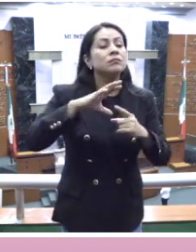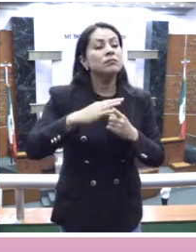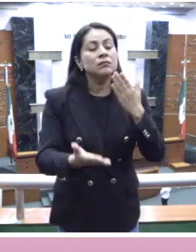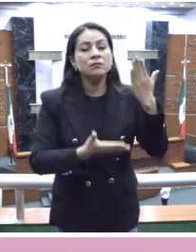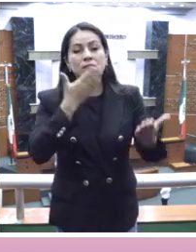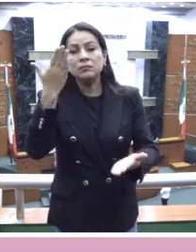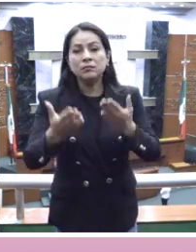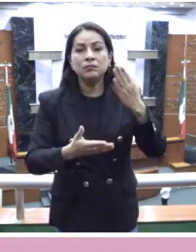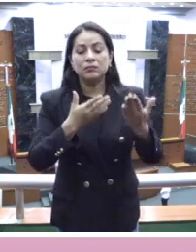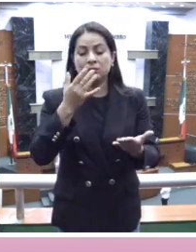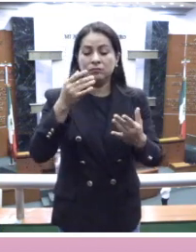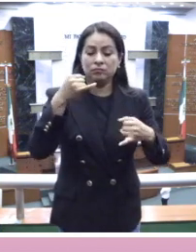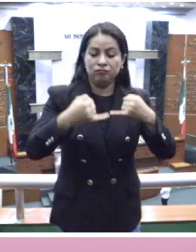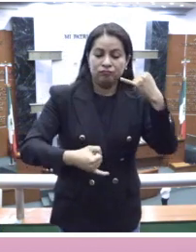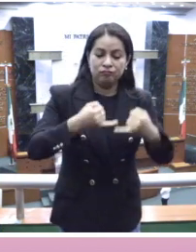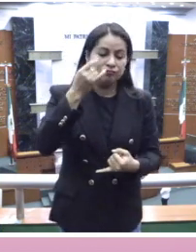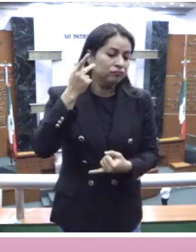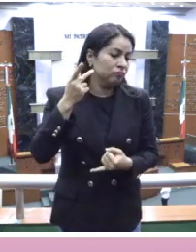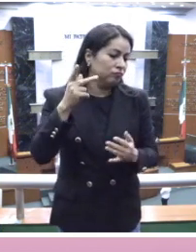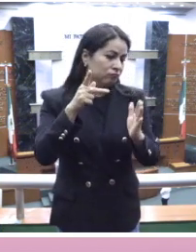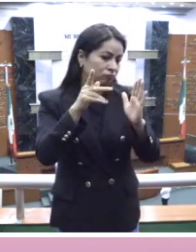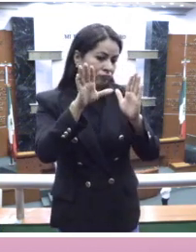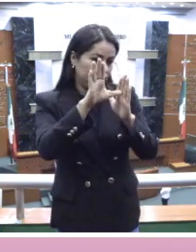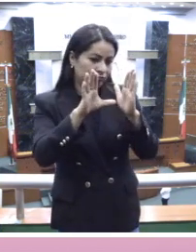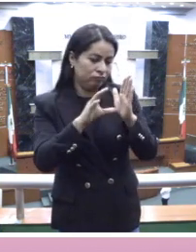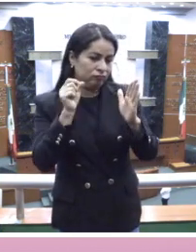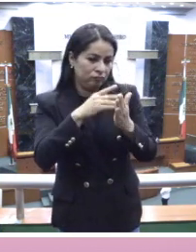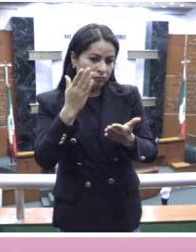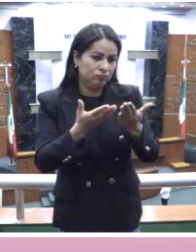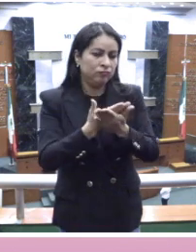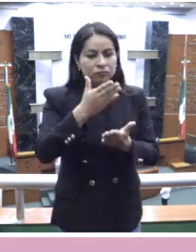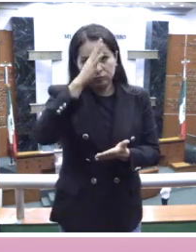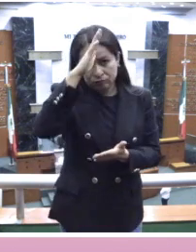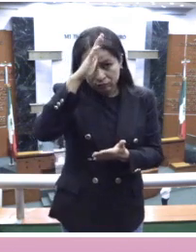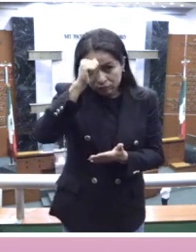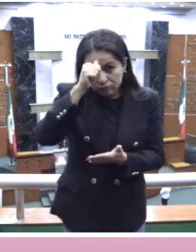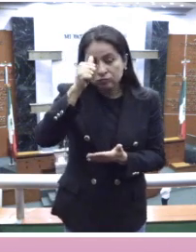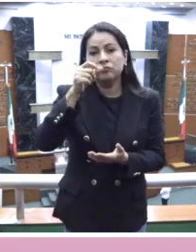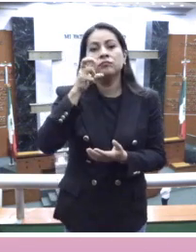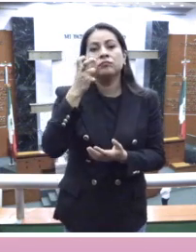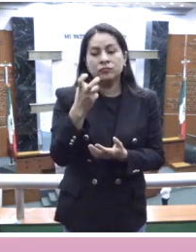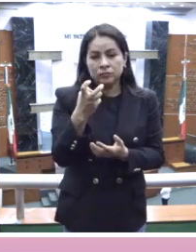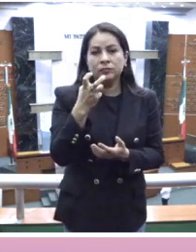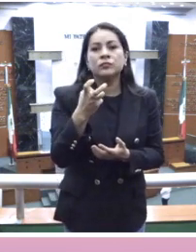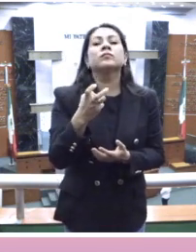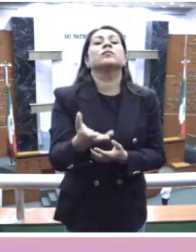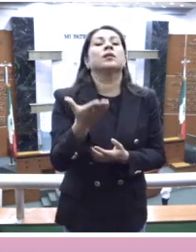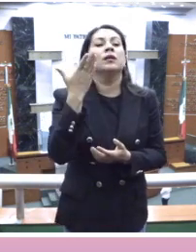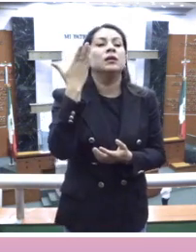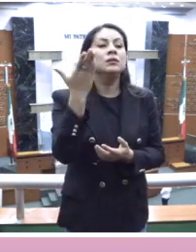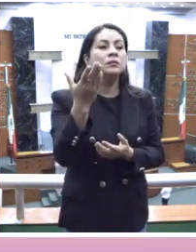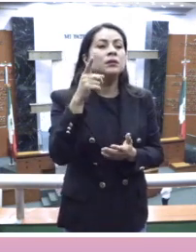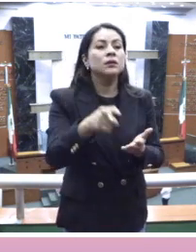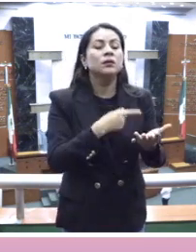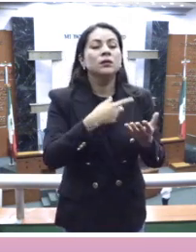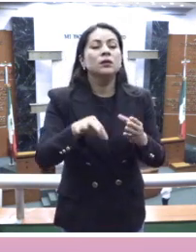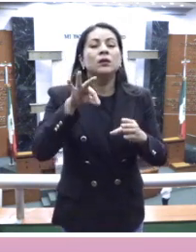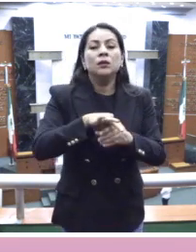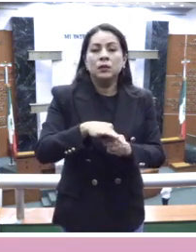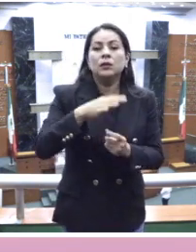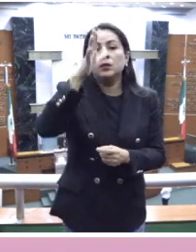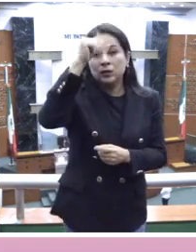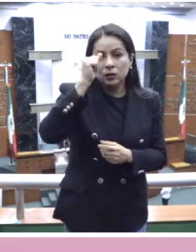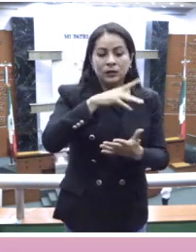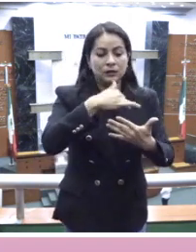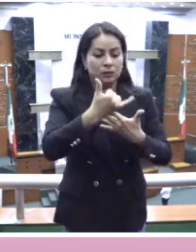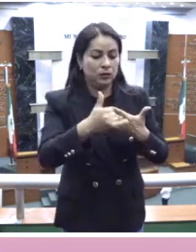Comisión de Estudios Constitucionales y Jurídicos propone que se apruebe el dictamen de mérito, es que les solicito el voto a favor de este dictamen